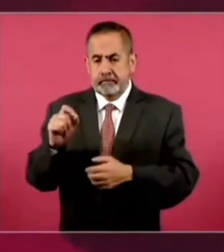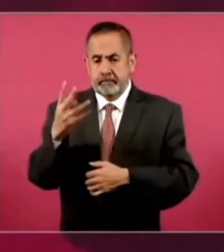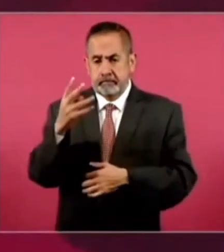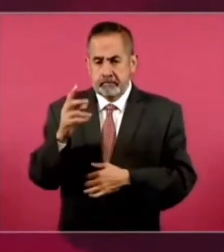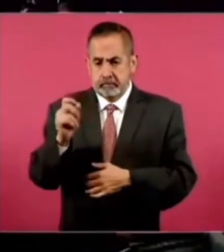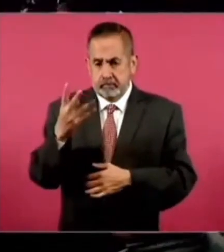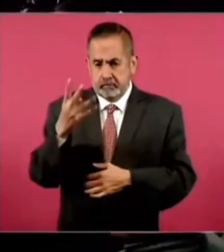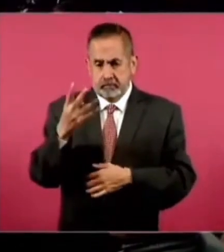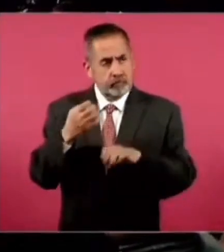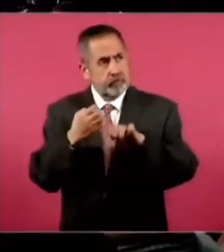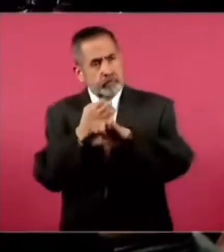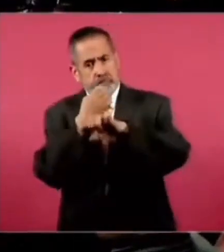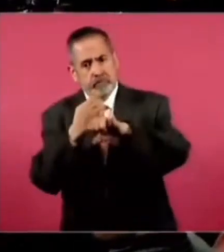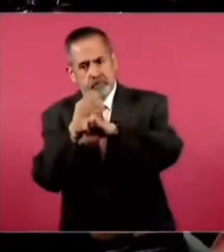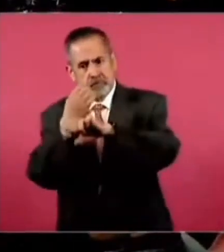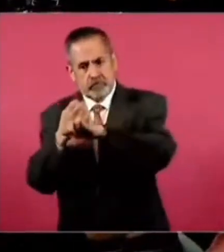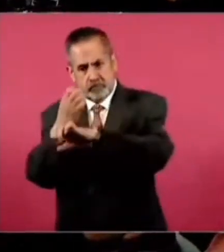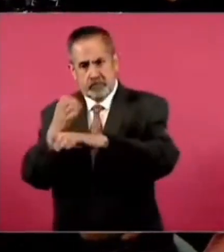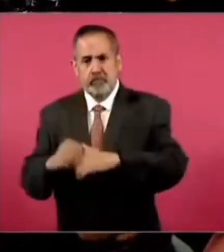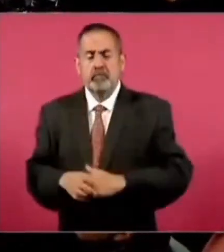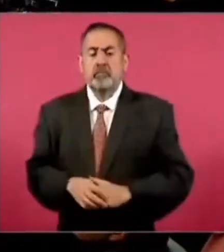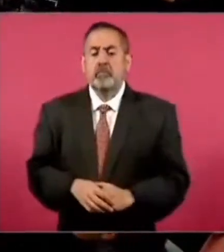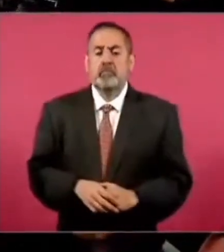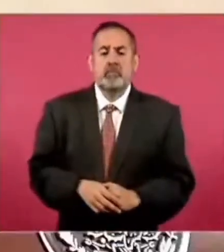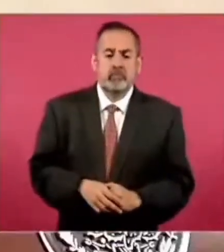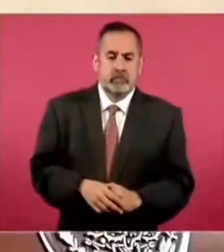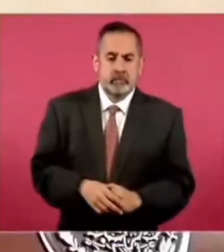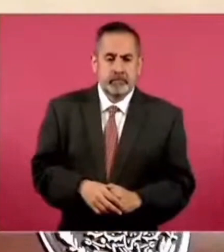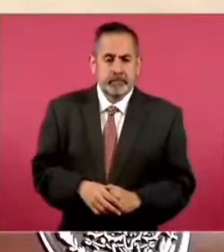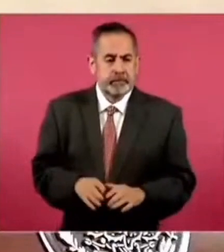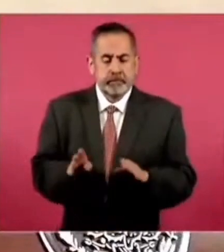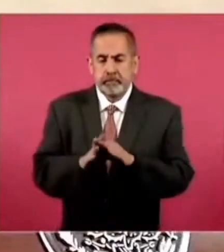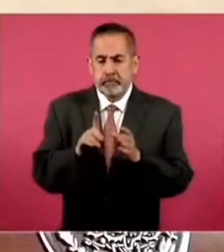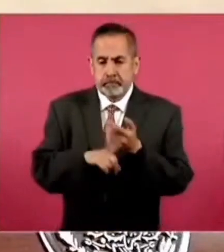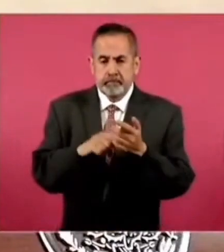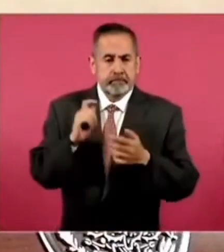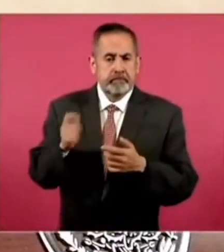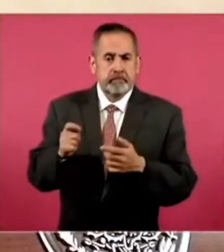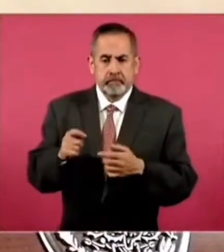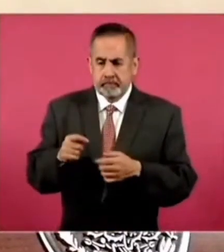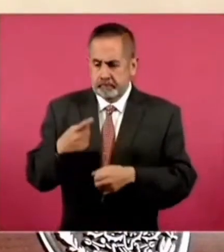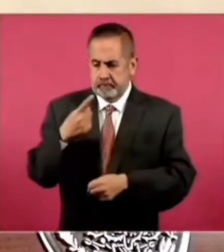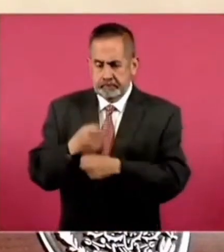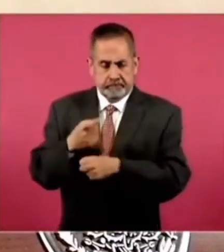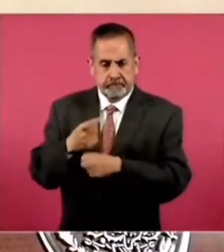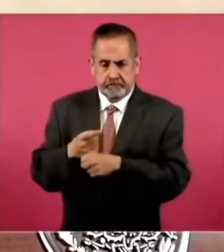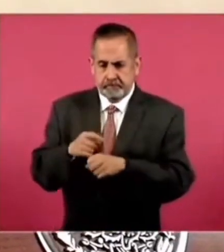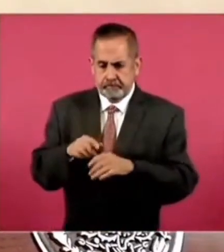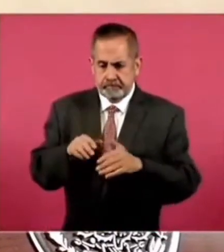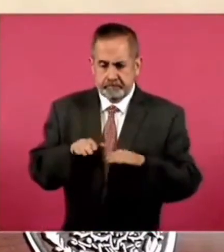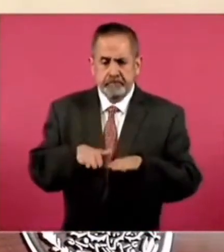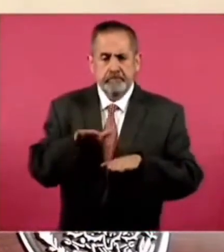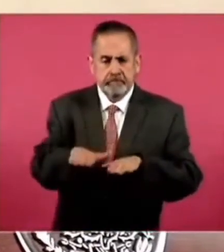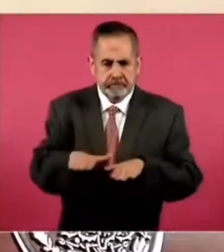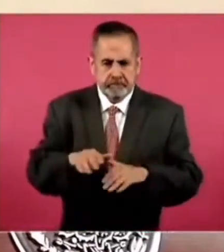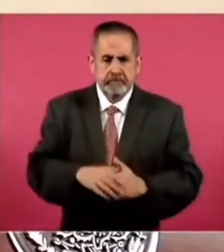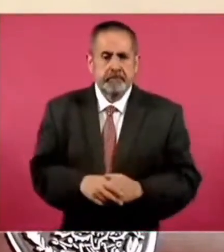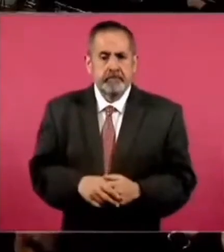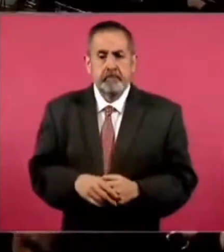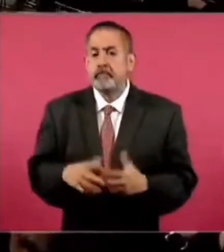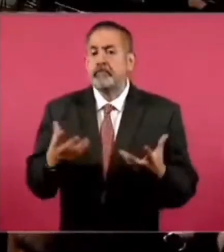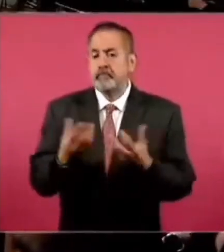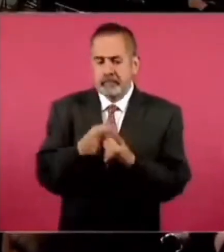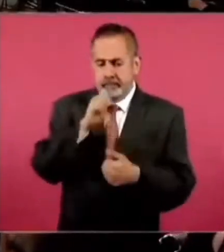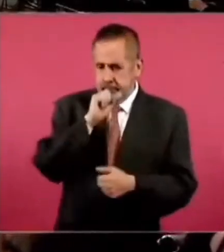24 estados, como una primera etapa. Y lo del ISSSTE, que